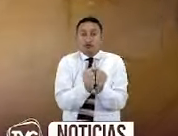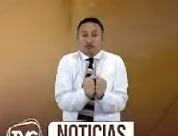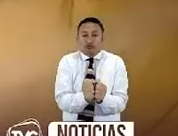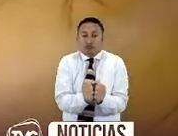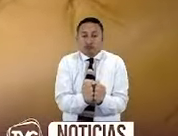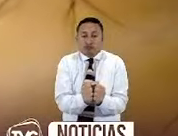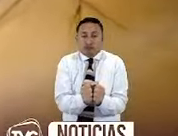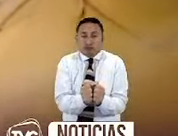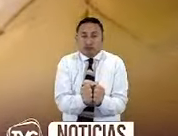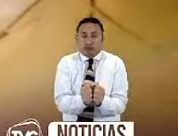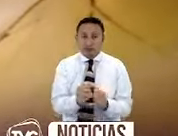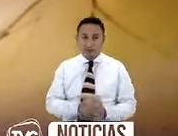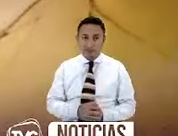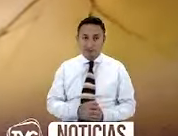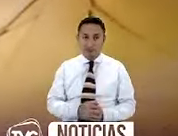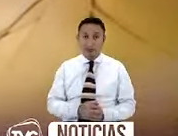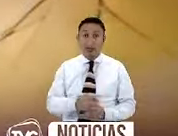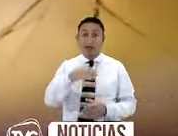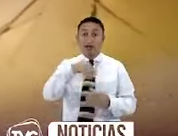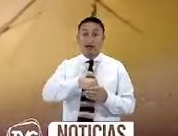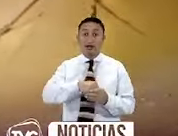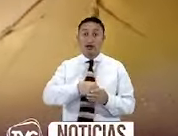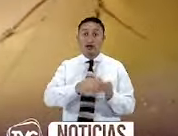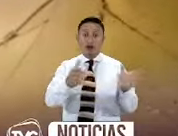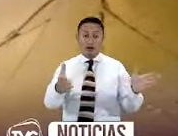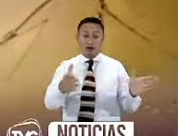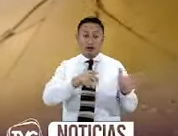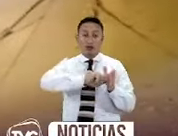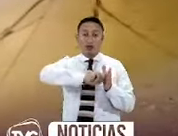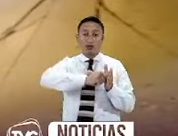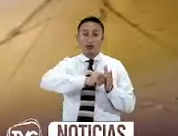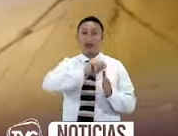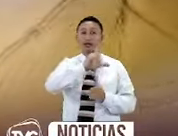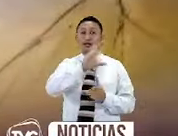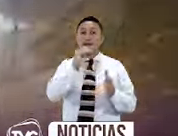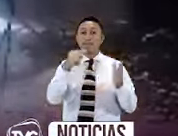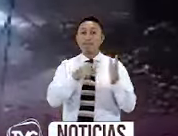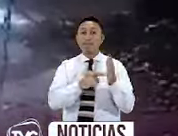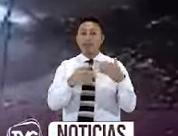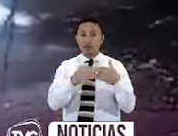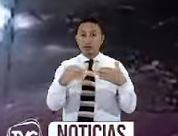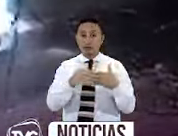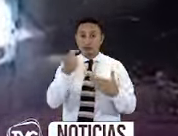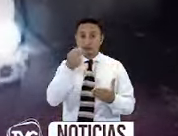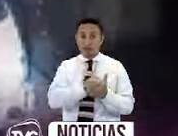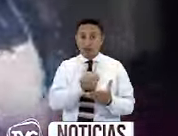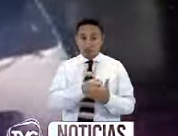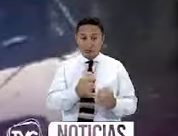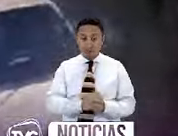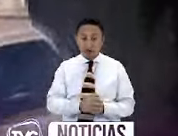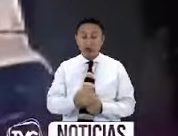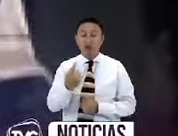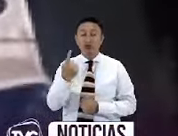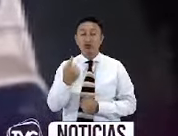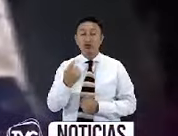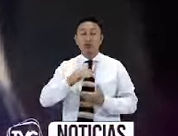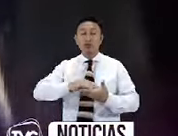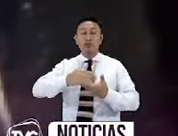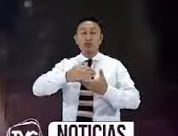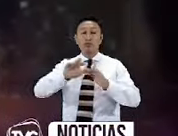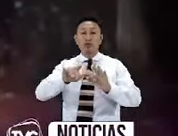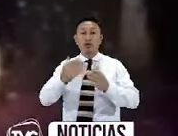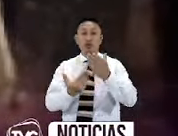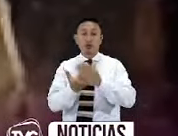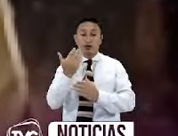cajas fuertes existían aproximadamente $30,000 en efectivo. 11 computadoras portátiles nuevas,